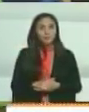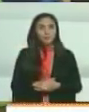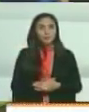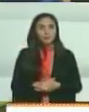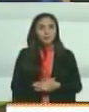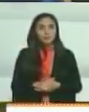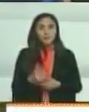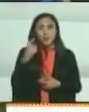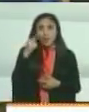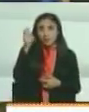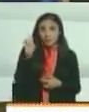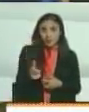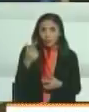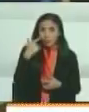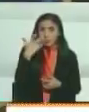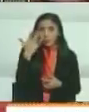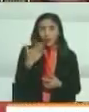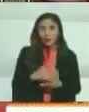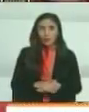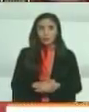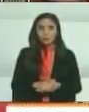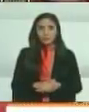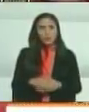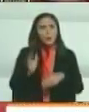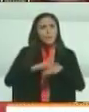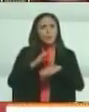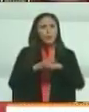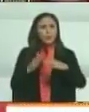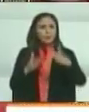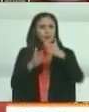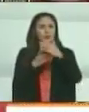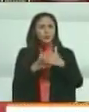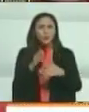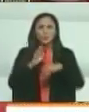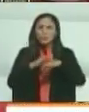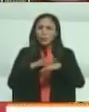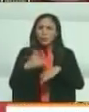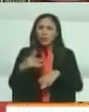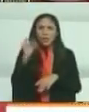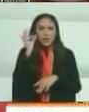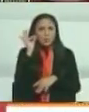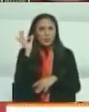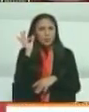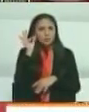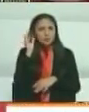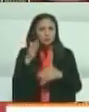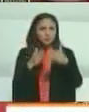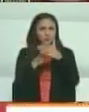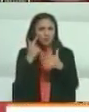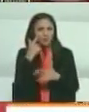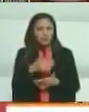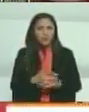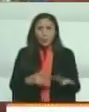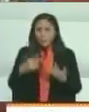A esta compañera, ¿por qué la estarán sancionando? Vamos a ver. Por